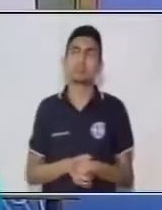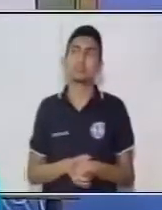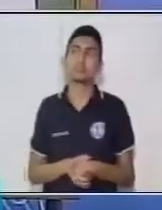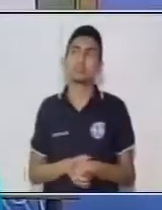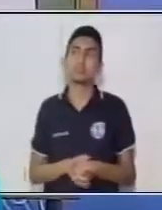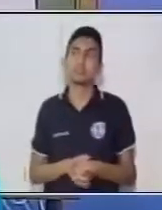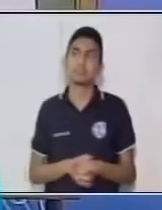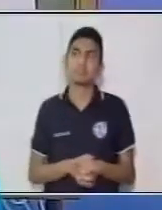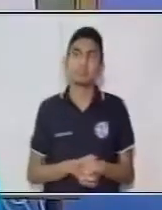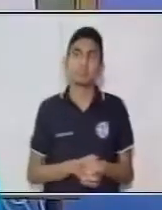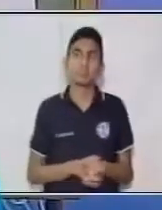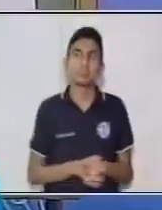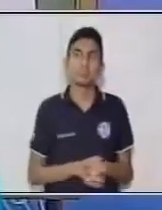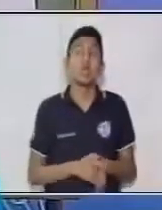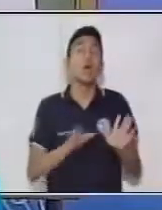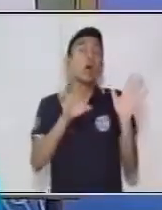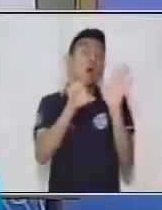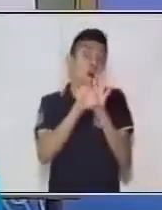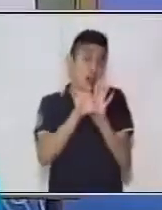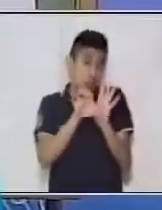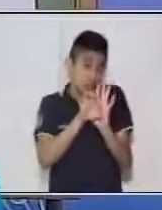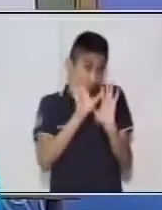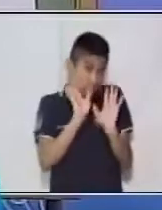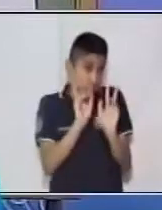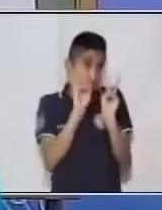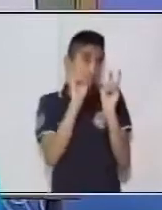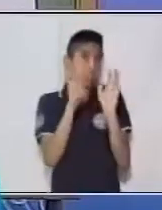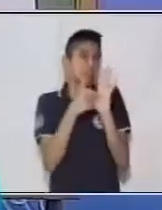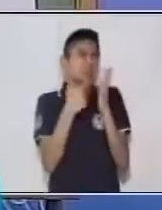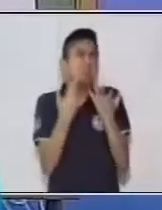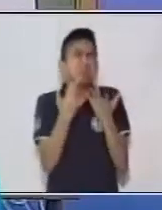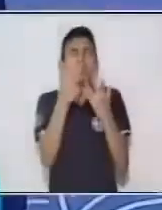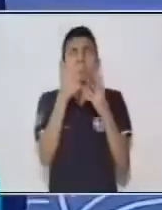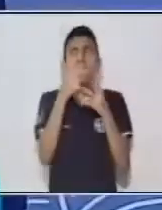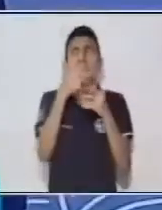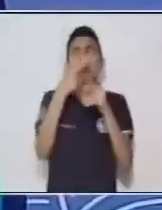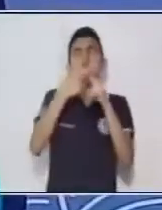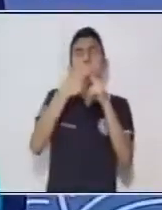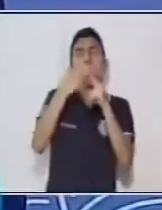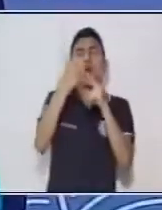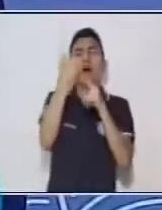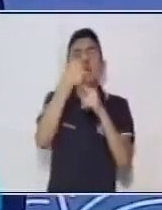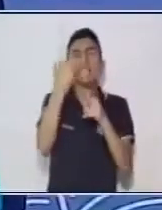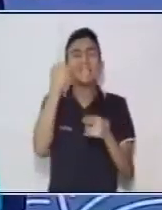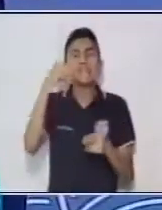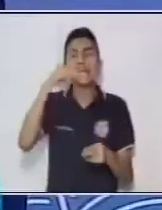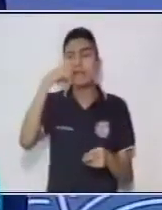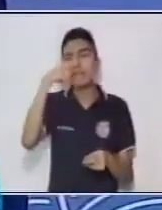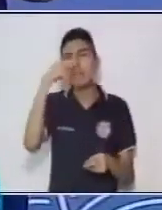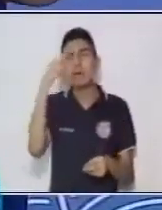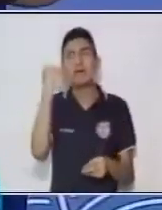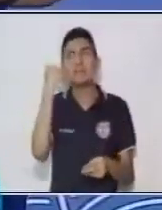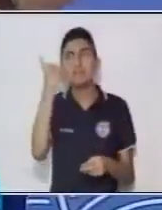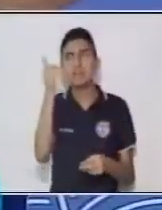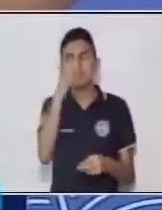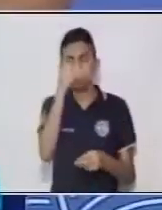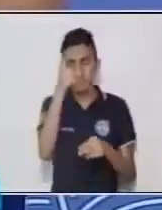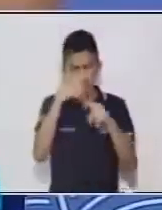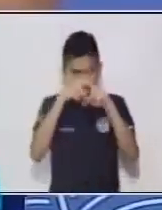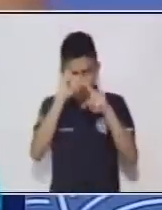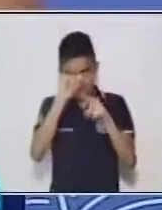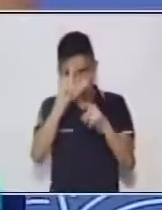En la sastrería, ¿verdad?, se usa mucho este eje de simetría para cortar algunas prendas de vestir.